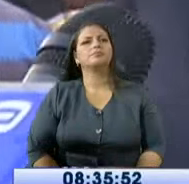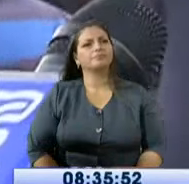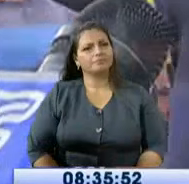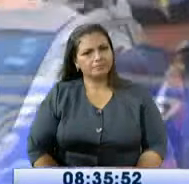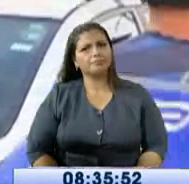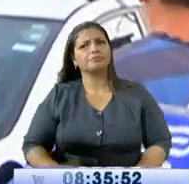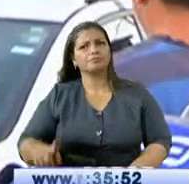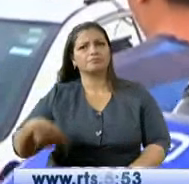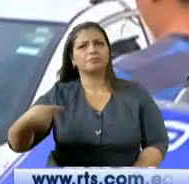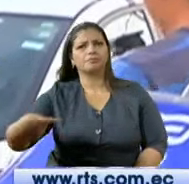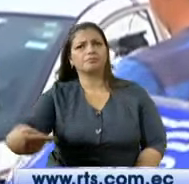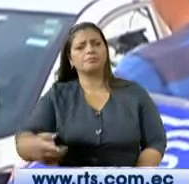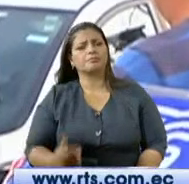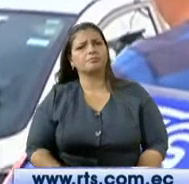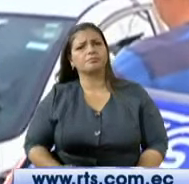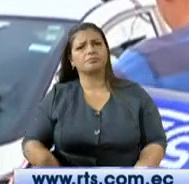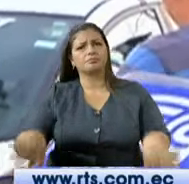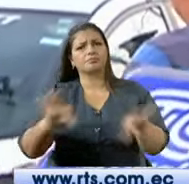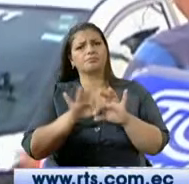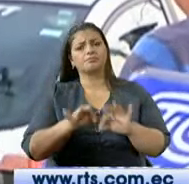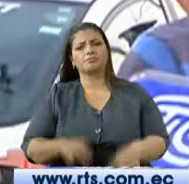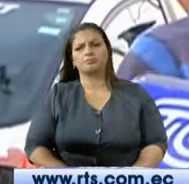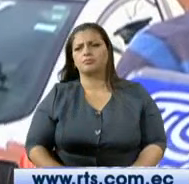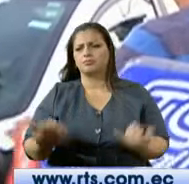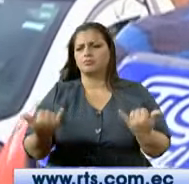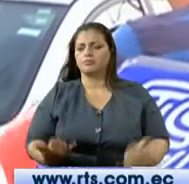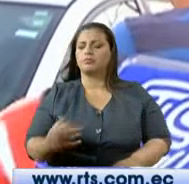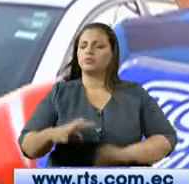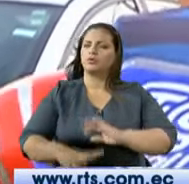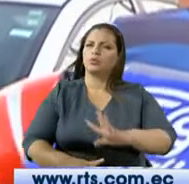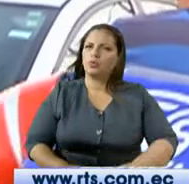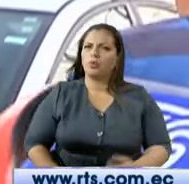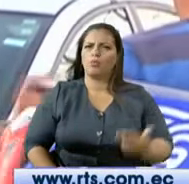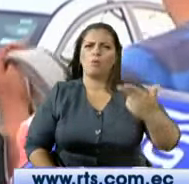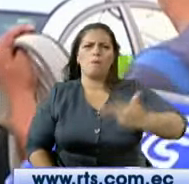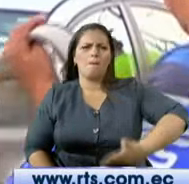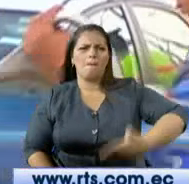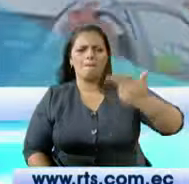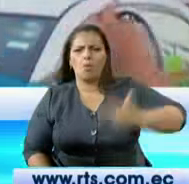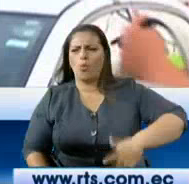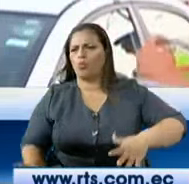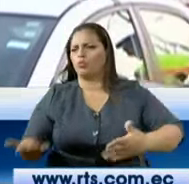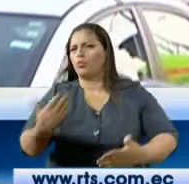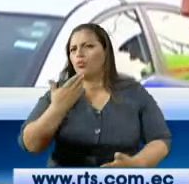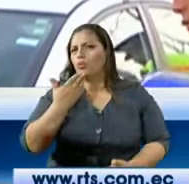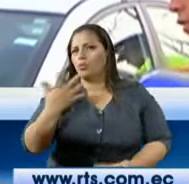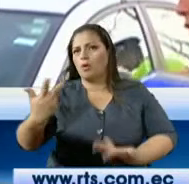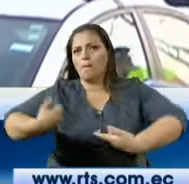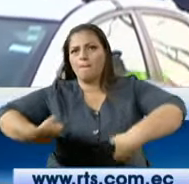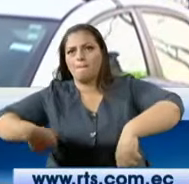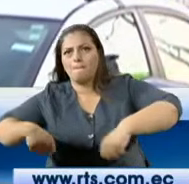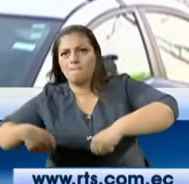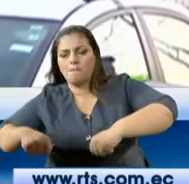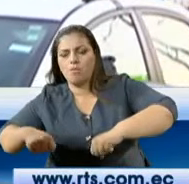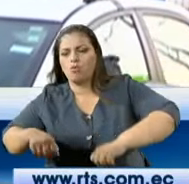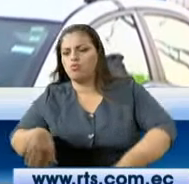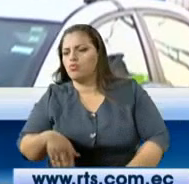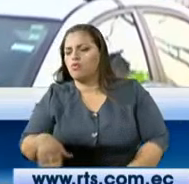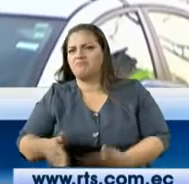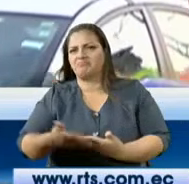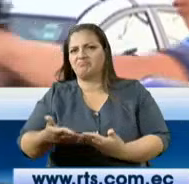nomás. Claro, o sea, hoy en día la delincuencia hay bastante con lo que tiene que ver con las motos, pero todo lo que tenemos los papeles al día no tenemos